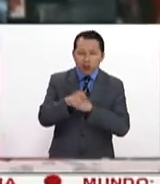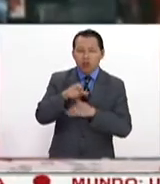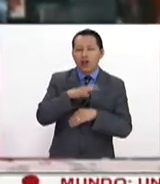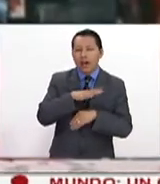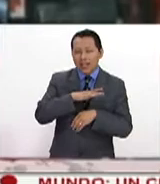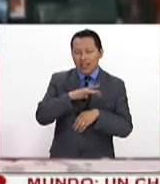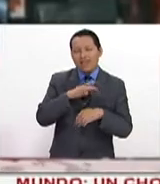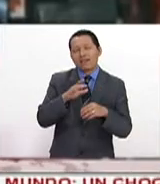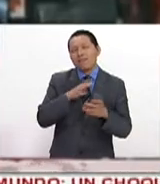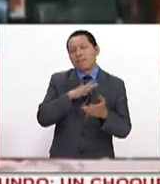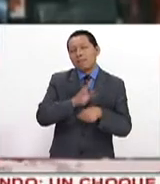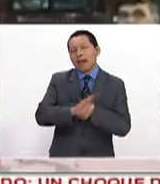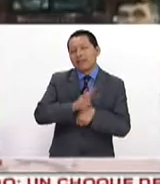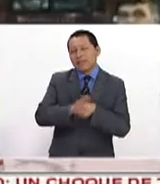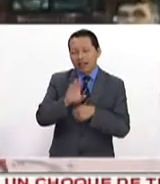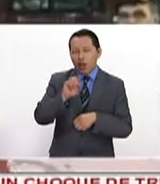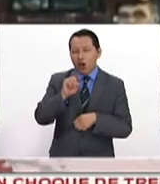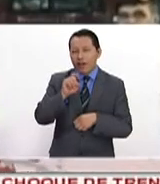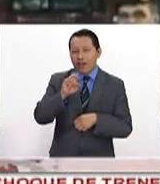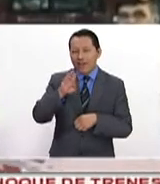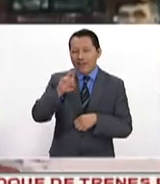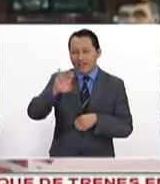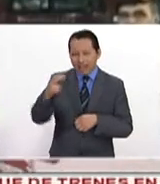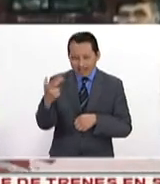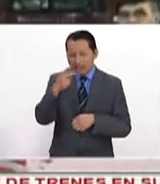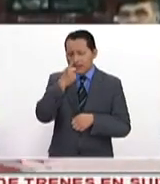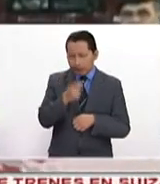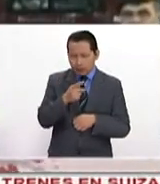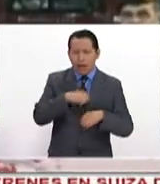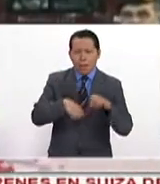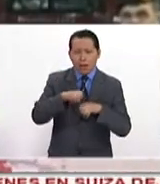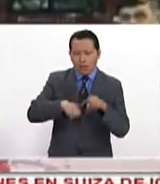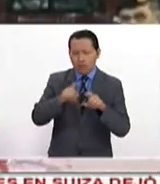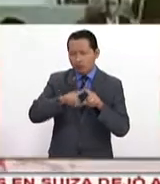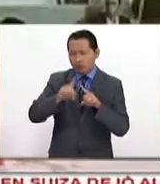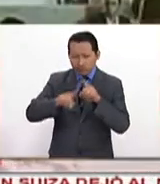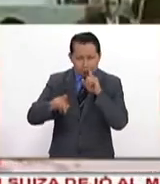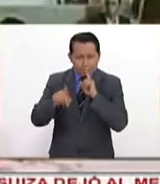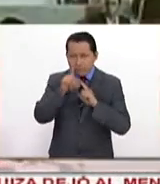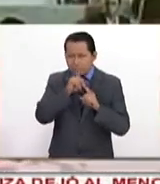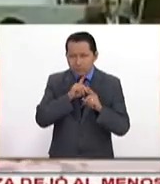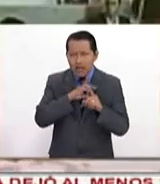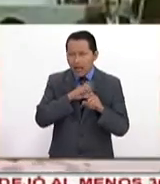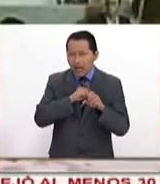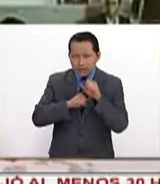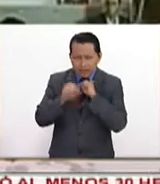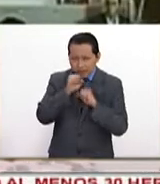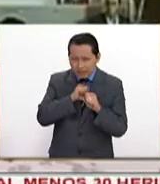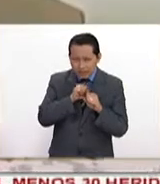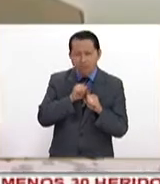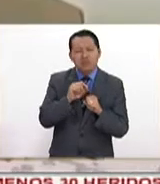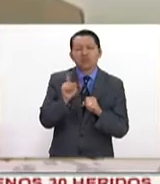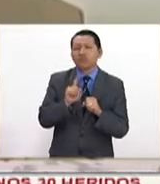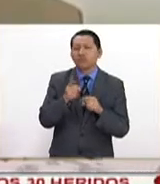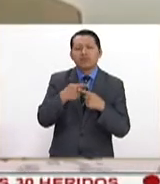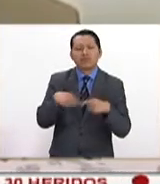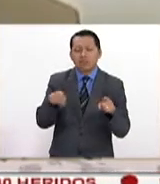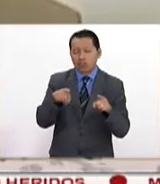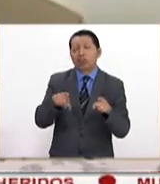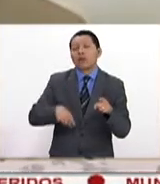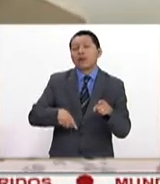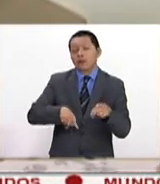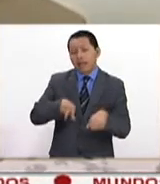brasileña Odebrecht. Dijo que la empresa ha ido desmintiendo todos los rumores sobre corrupción y que el gobierno de Venezuela no